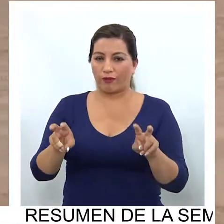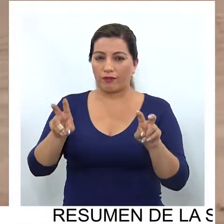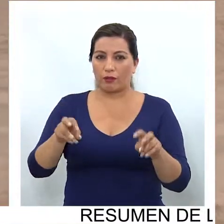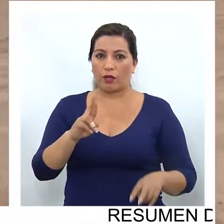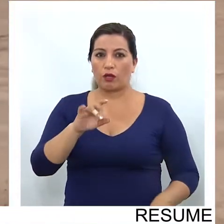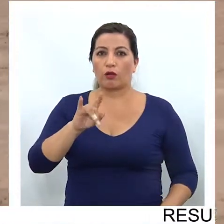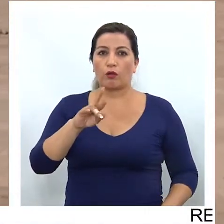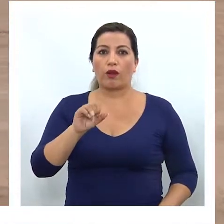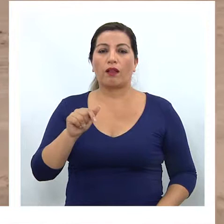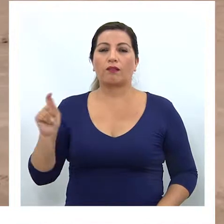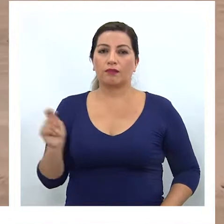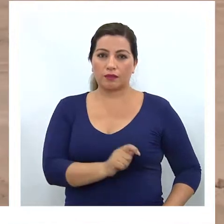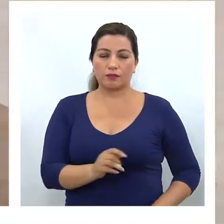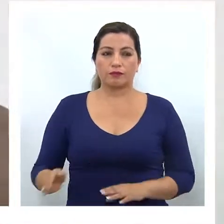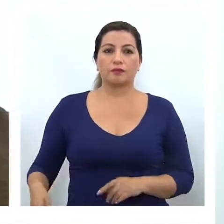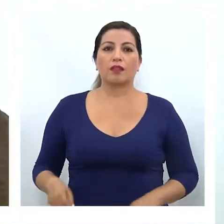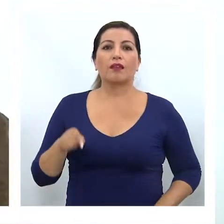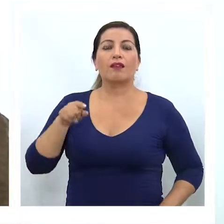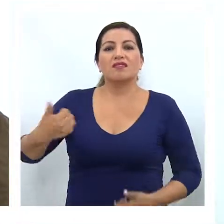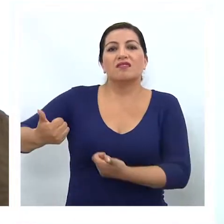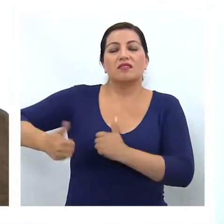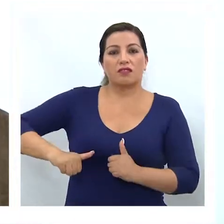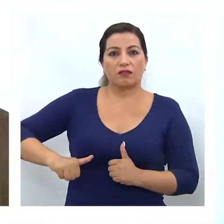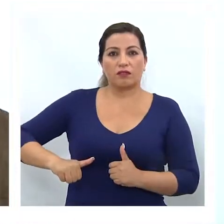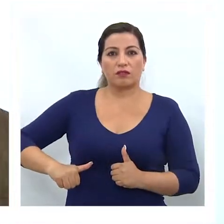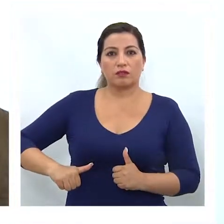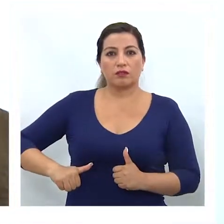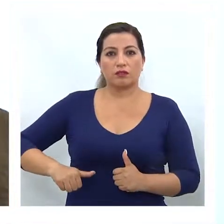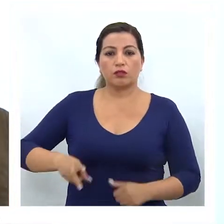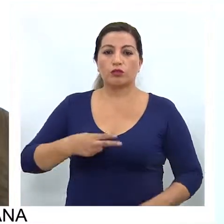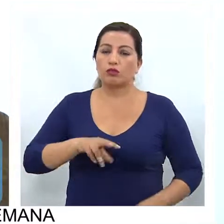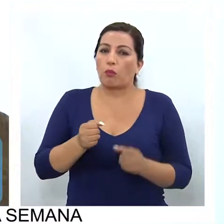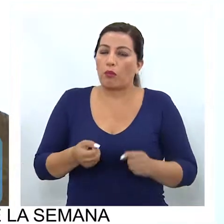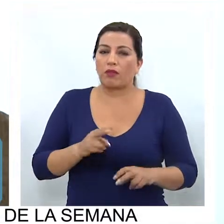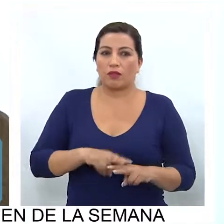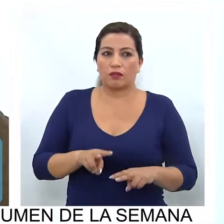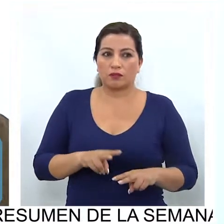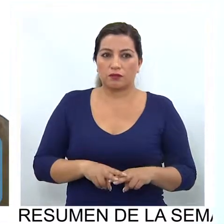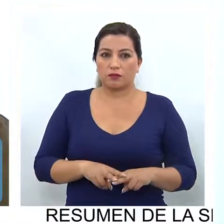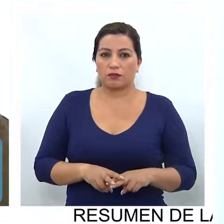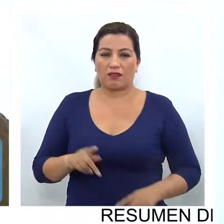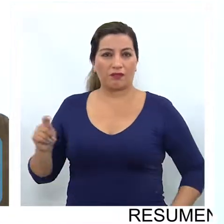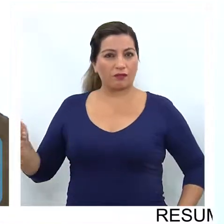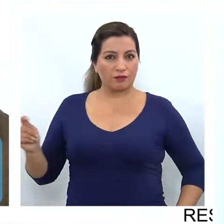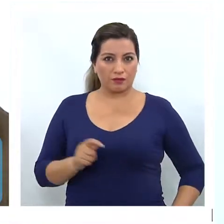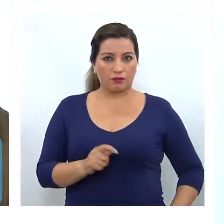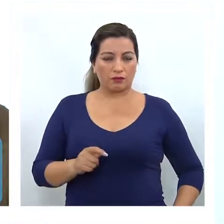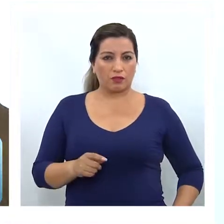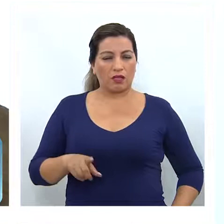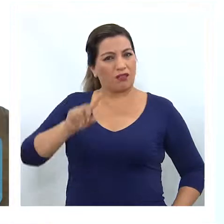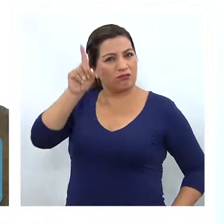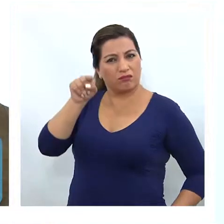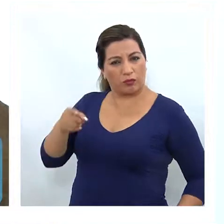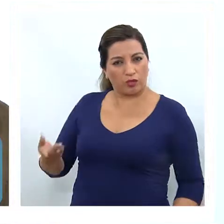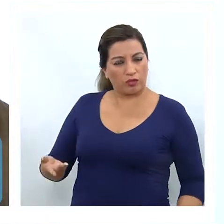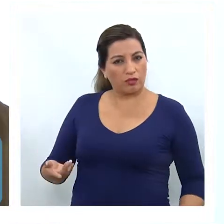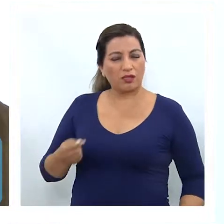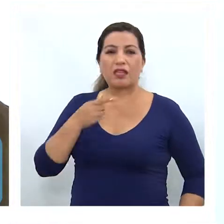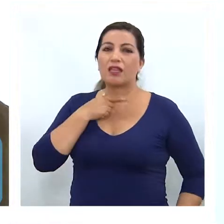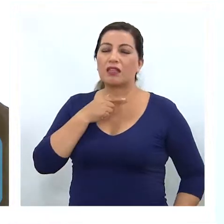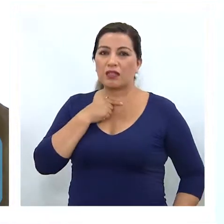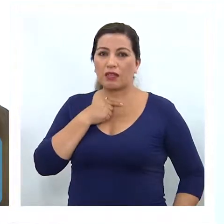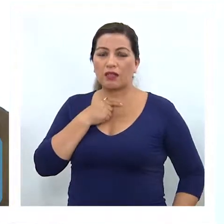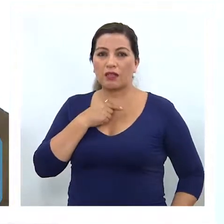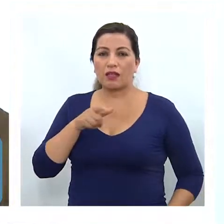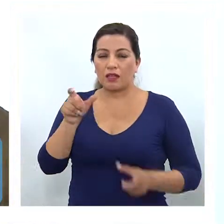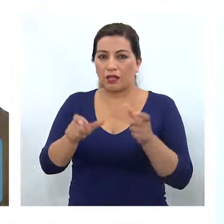ámbito rural de Tarapacá. Ese desafío, creo que uno de desafíos es nosotros podemos hacer una bajada concreta en Tarapacá. Preguntarnos, ¿queremos que